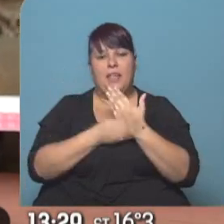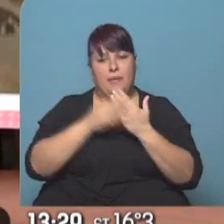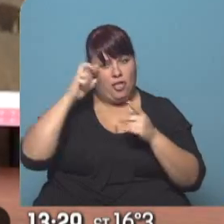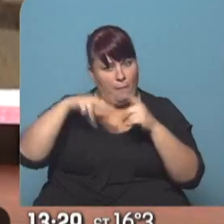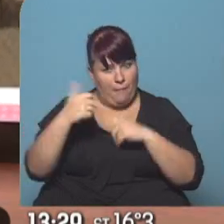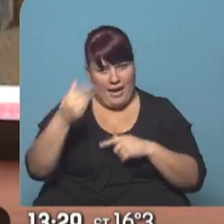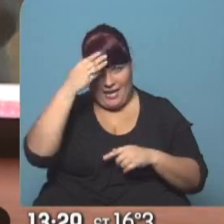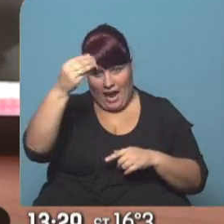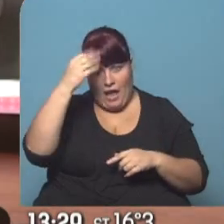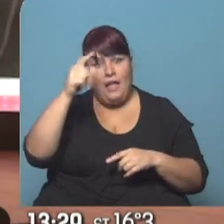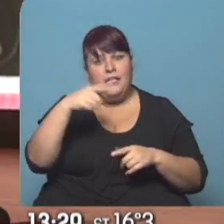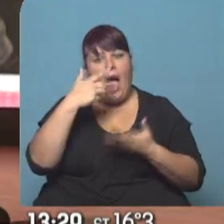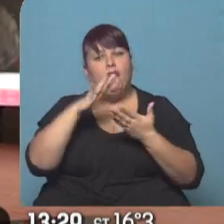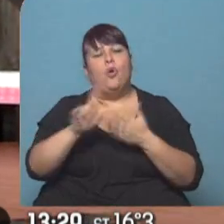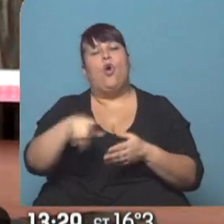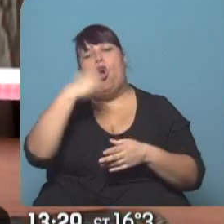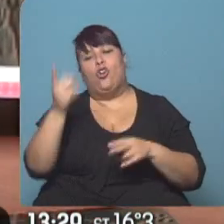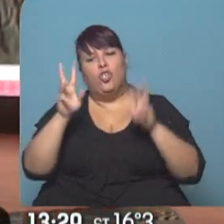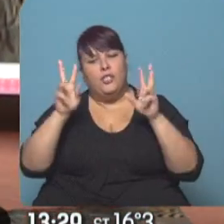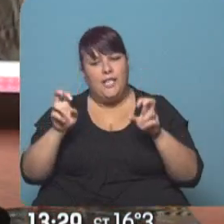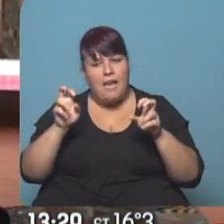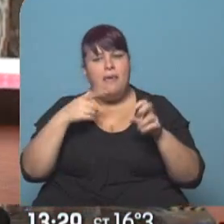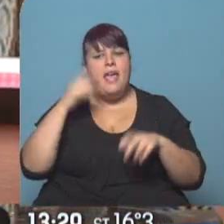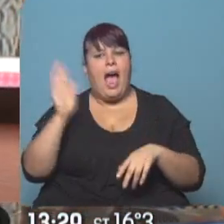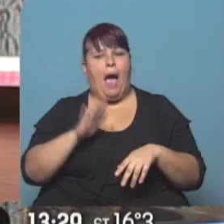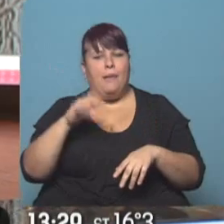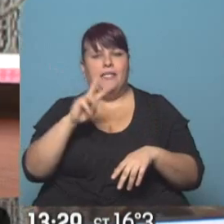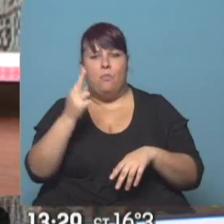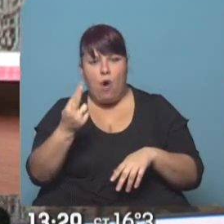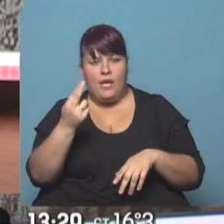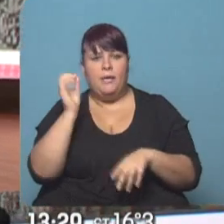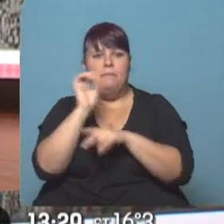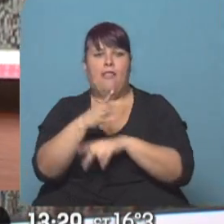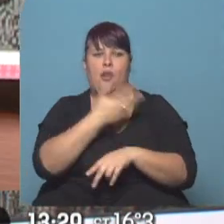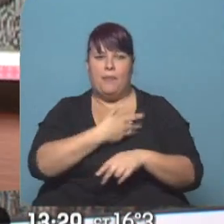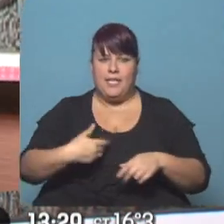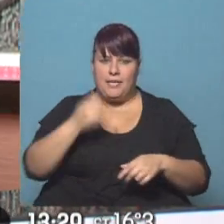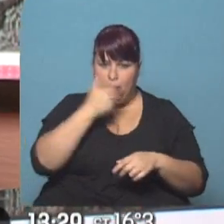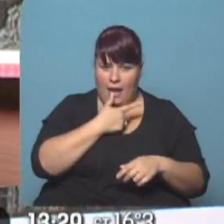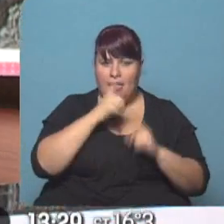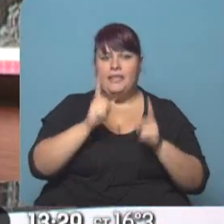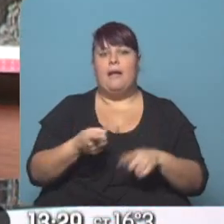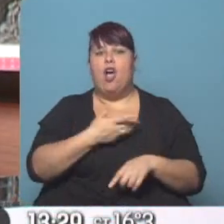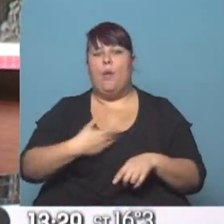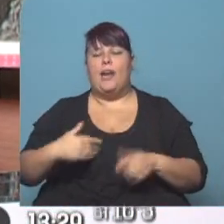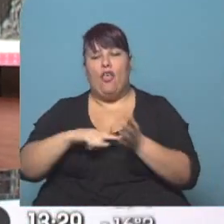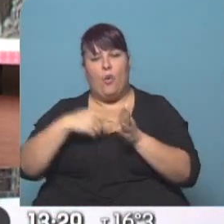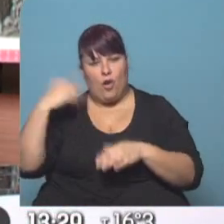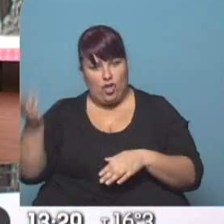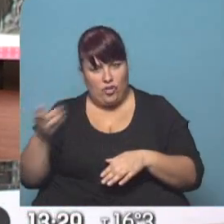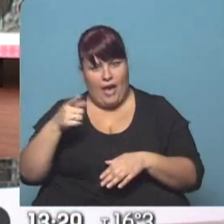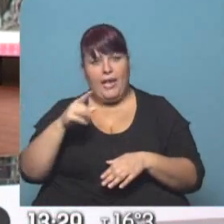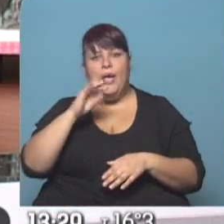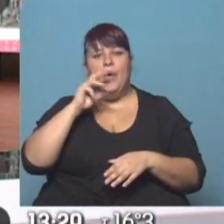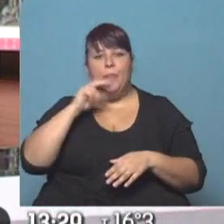Marcos Peña, quien también se refirió a otro tema vinculado con una amenaza de muerte que recibieron el presidente Mauricio Macri y la gobernadora de la provincia de Buenos Aires,